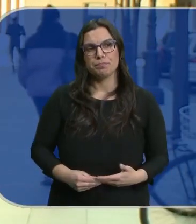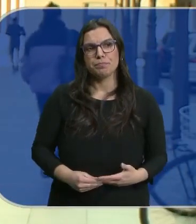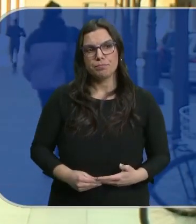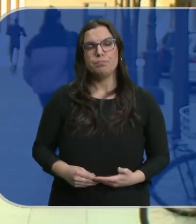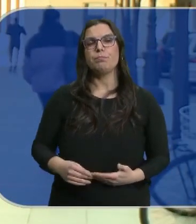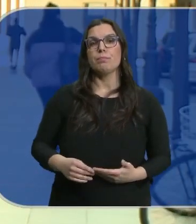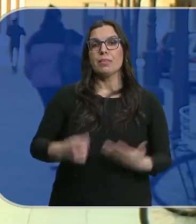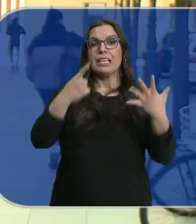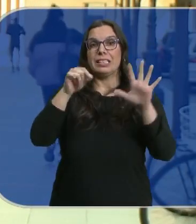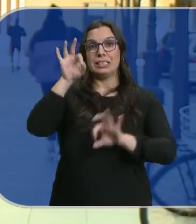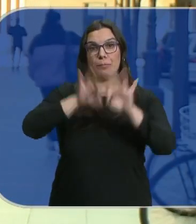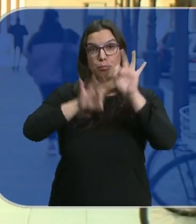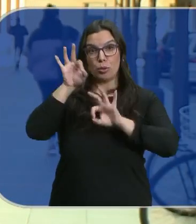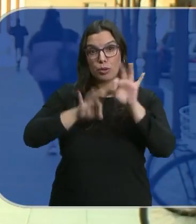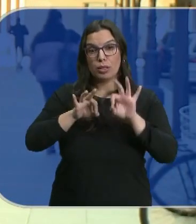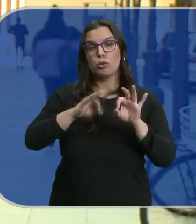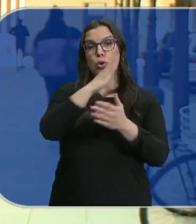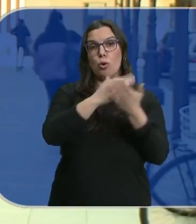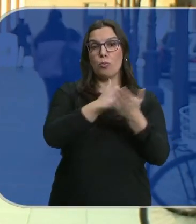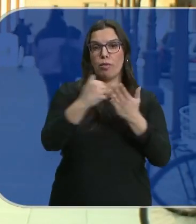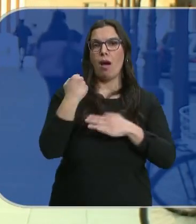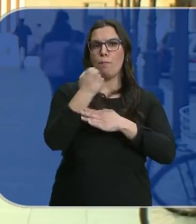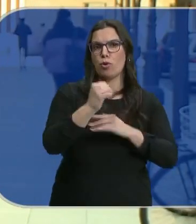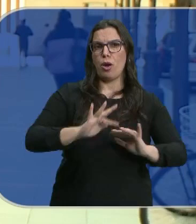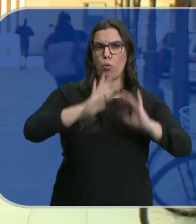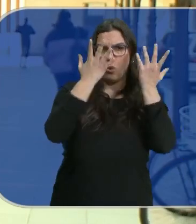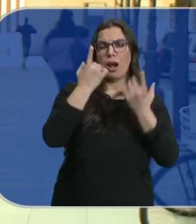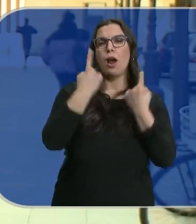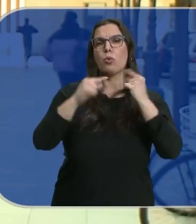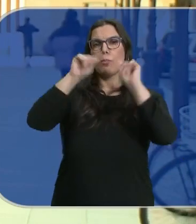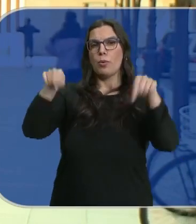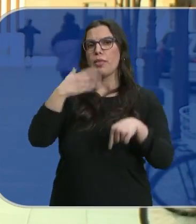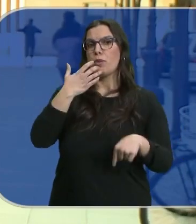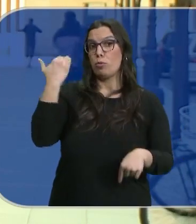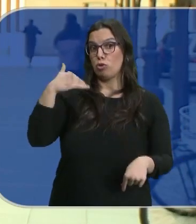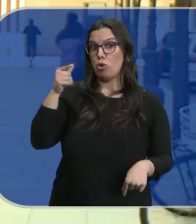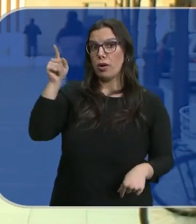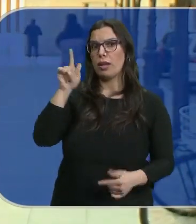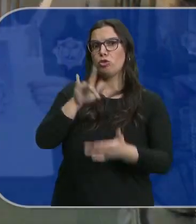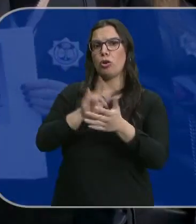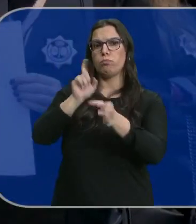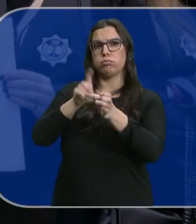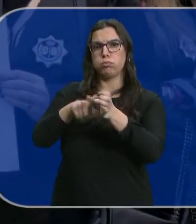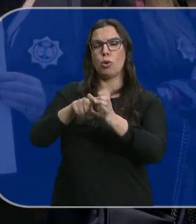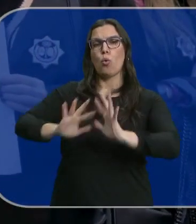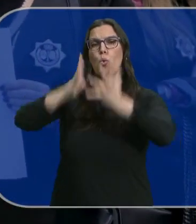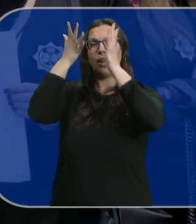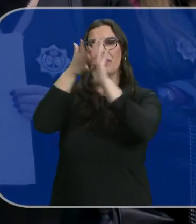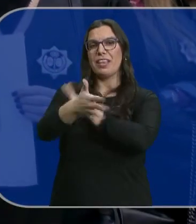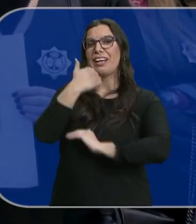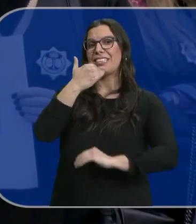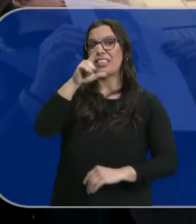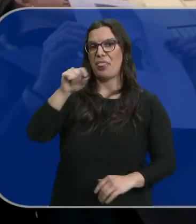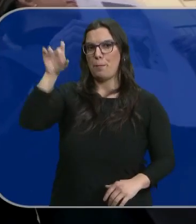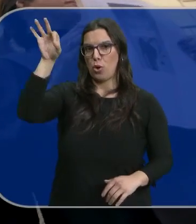Sí, más de un 60% en la comunidad, incluso en algunas provincias como Soria. El seguimiento de esta huelga indefinida ha rozado